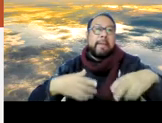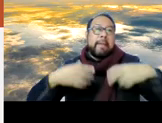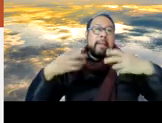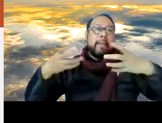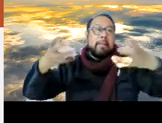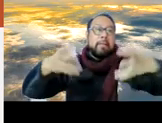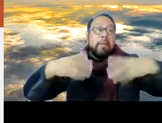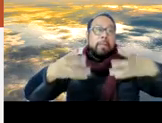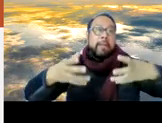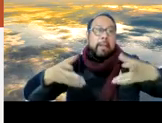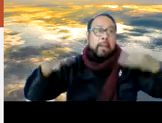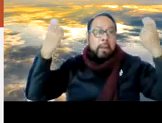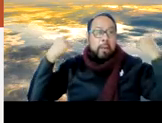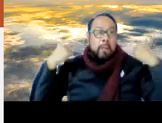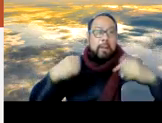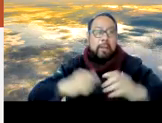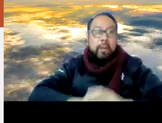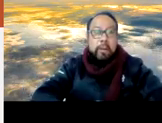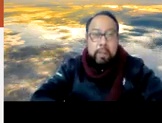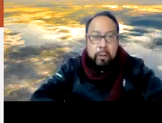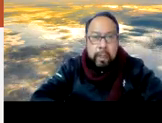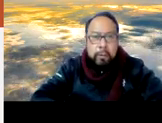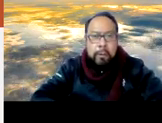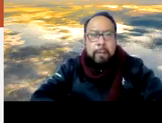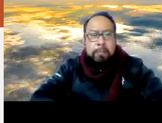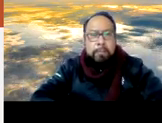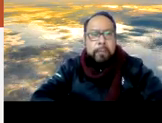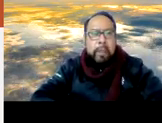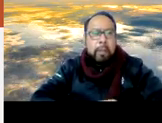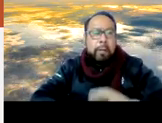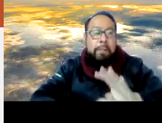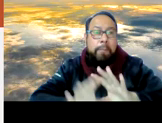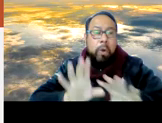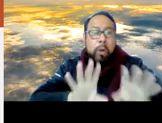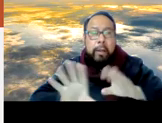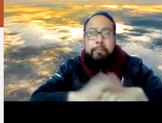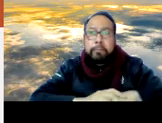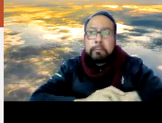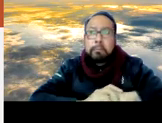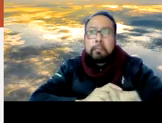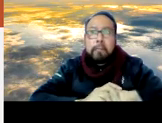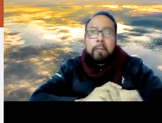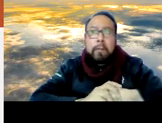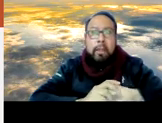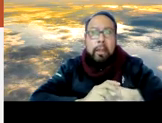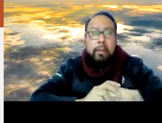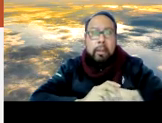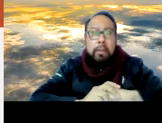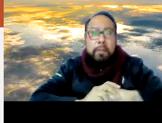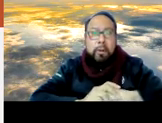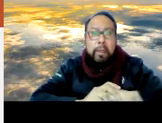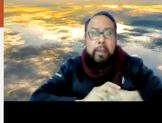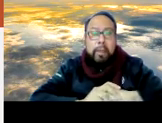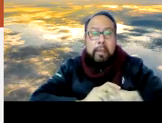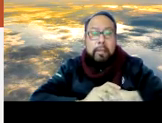tan especialistas o de especialidad como los anteriores mencionados. Y es a donde polulan